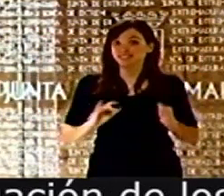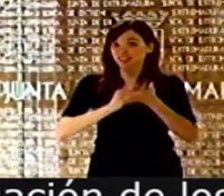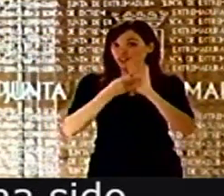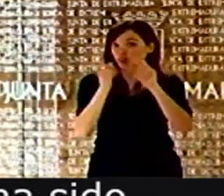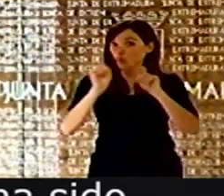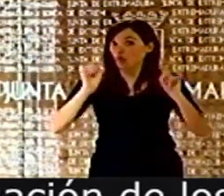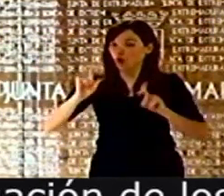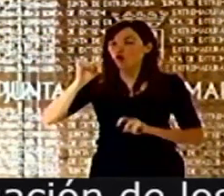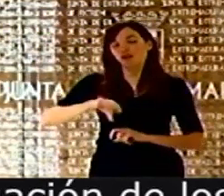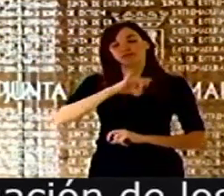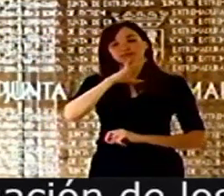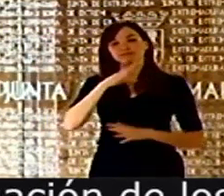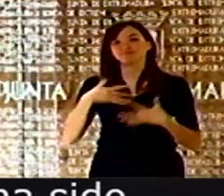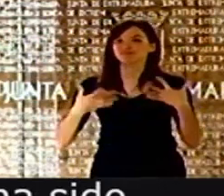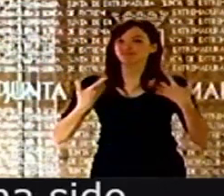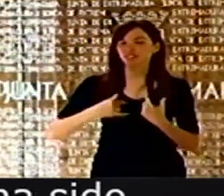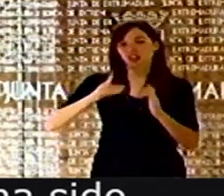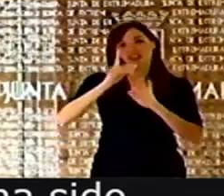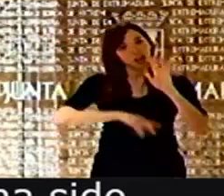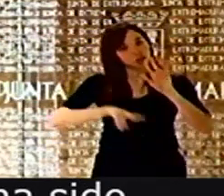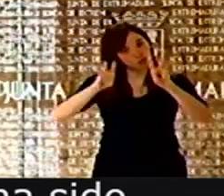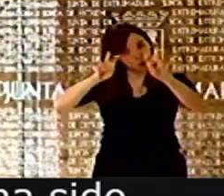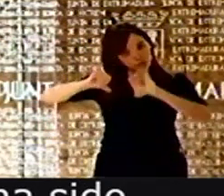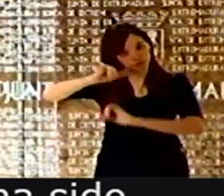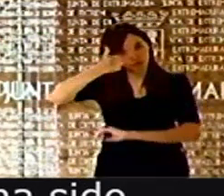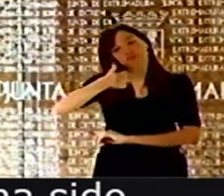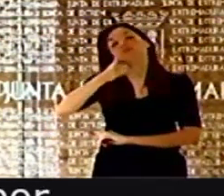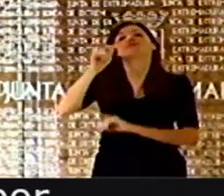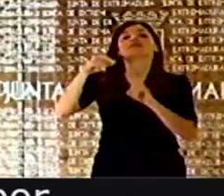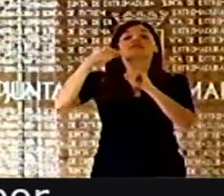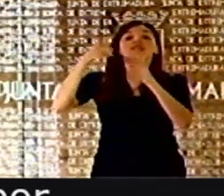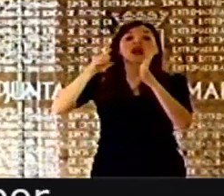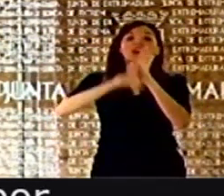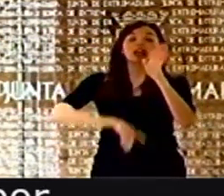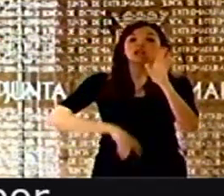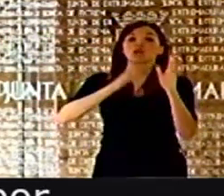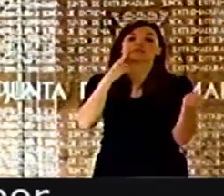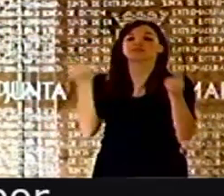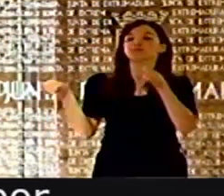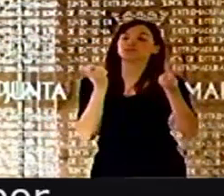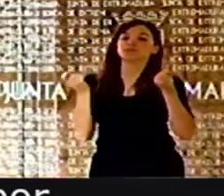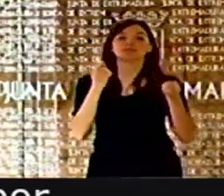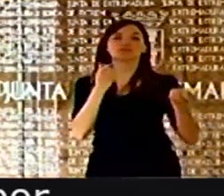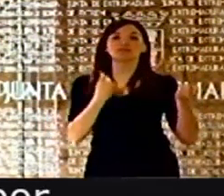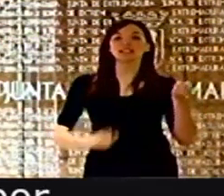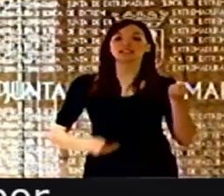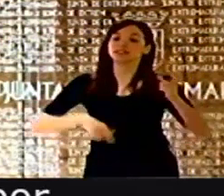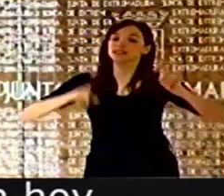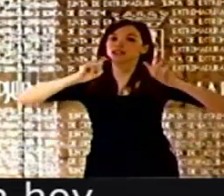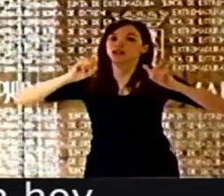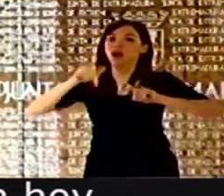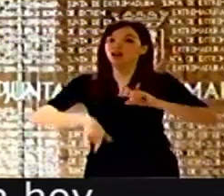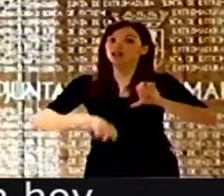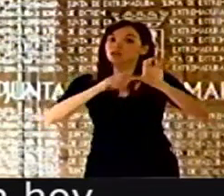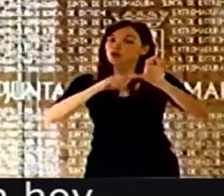aprobamos con alegría este nuevo decreto que va a regular las interinidades en nuestra comunidad